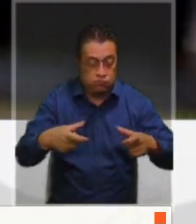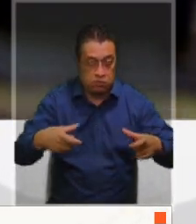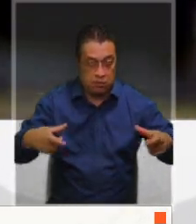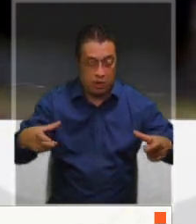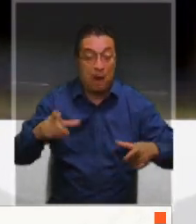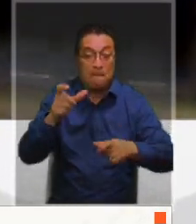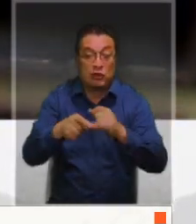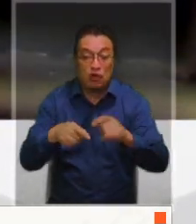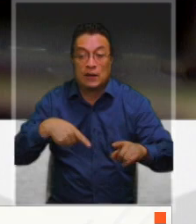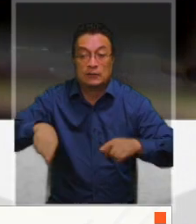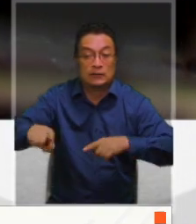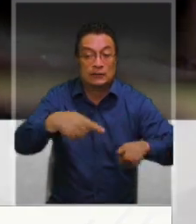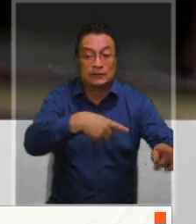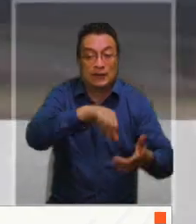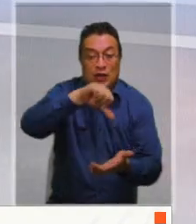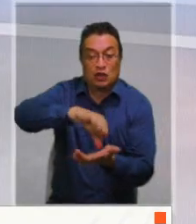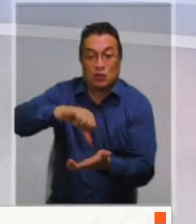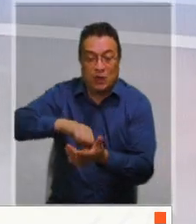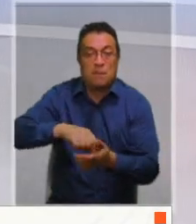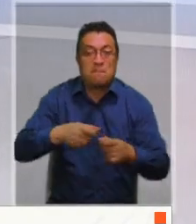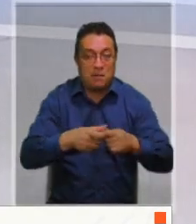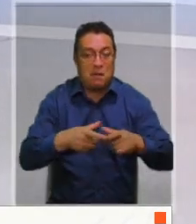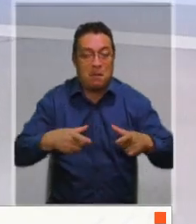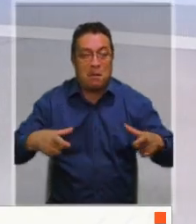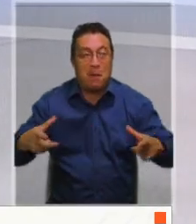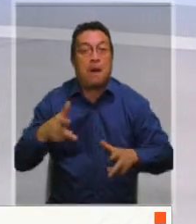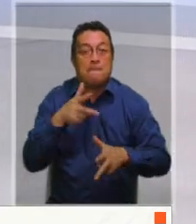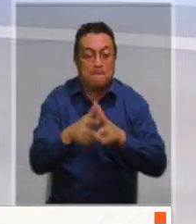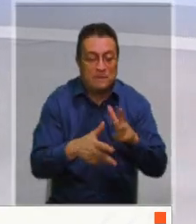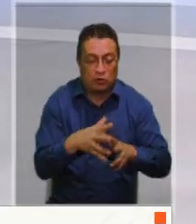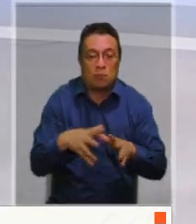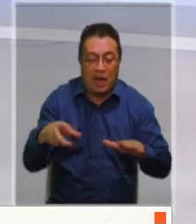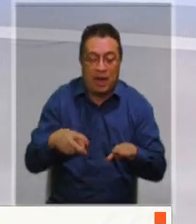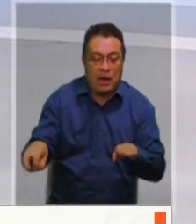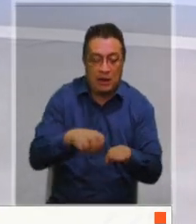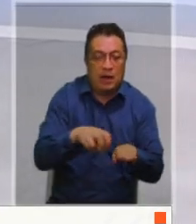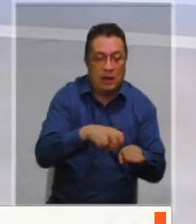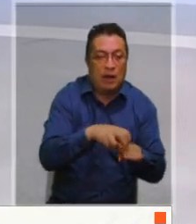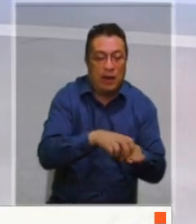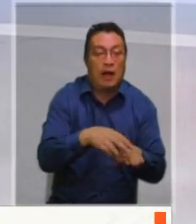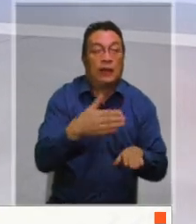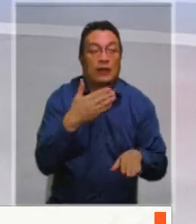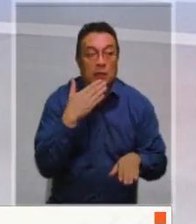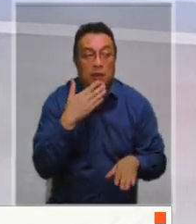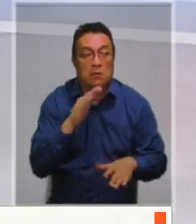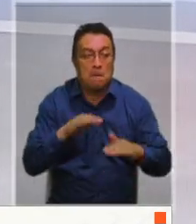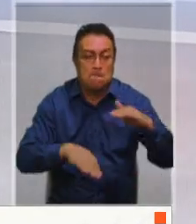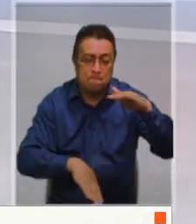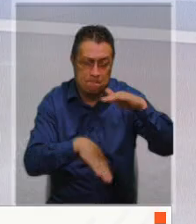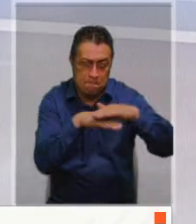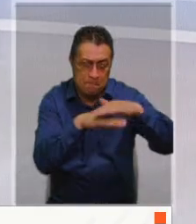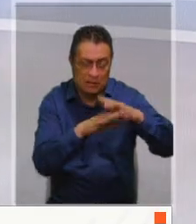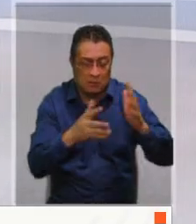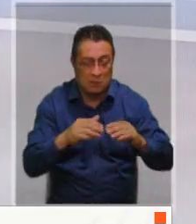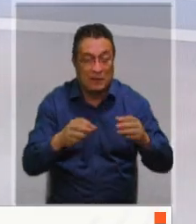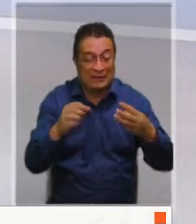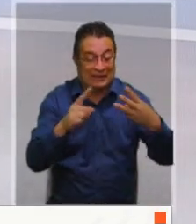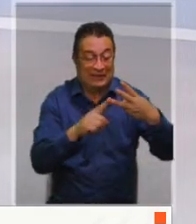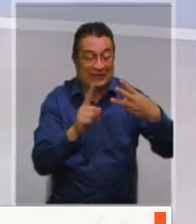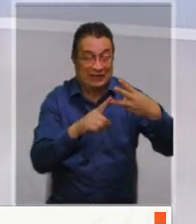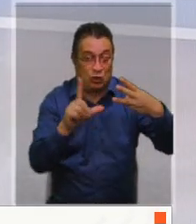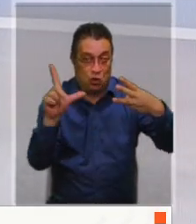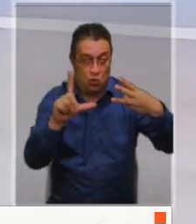personas que quieren desplazarse por la ciudad vaya creciendo, que metro reciba más pasajeros. Nosotros creemos que el pic se alcanza como el tercer lunes de marzo. Por lo